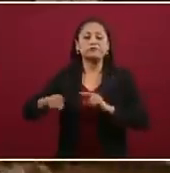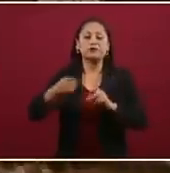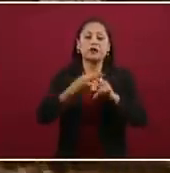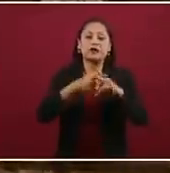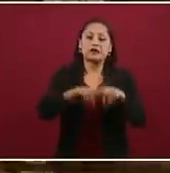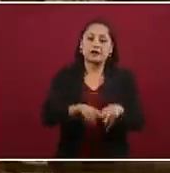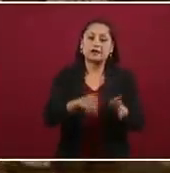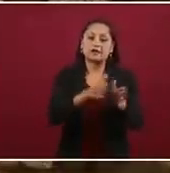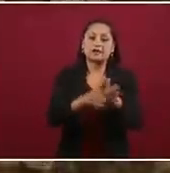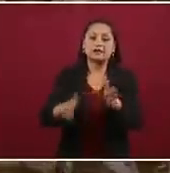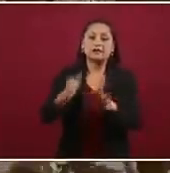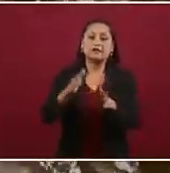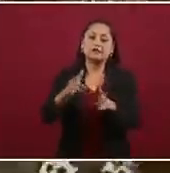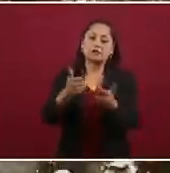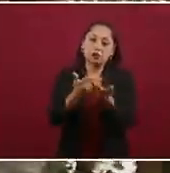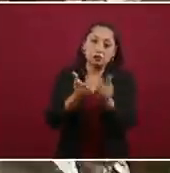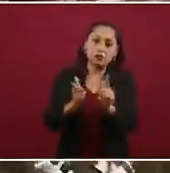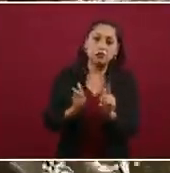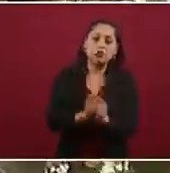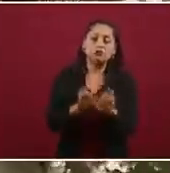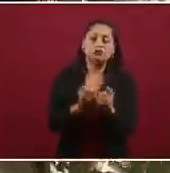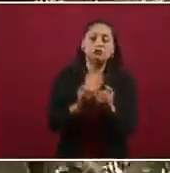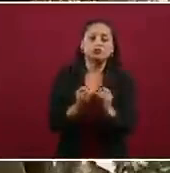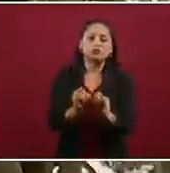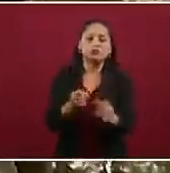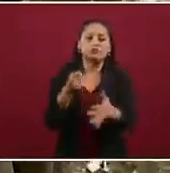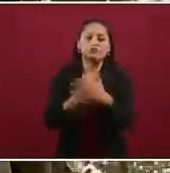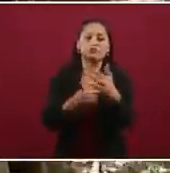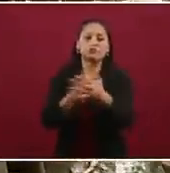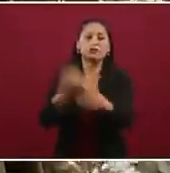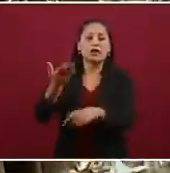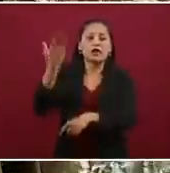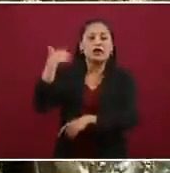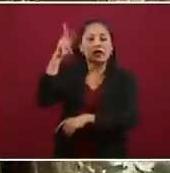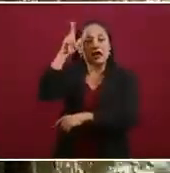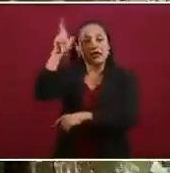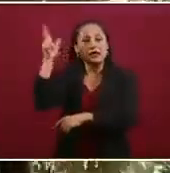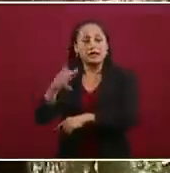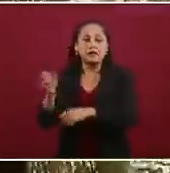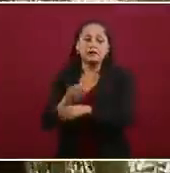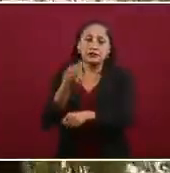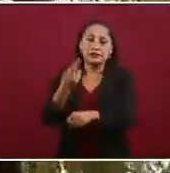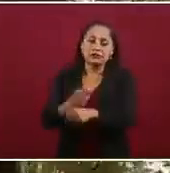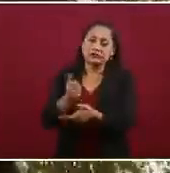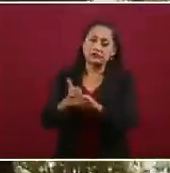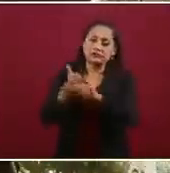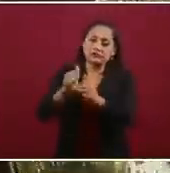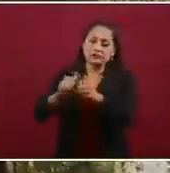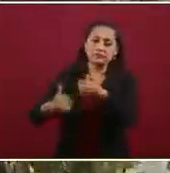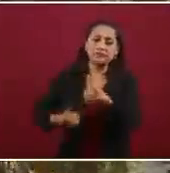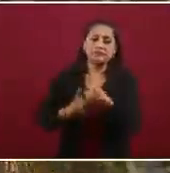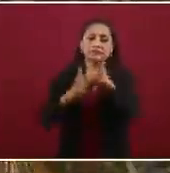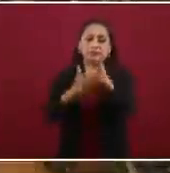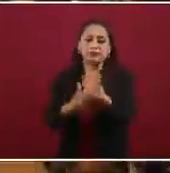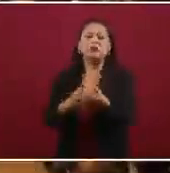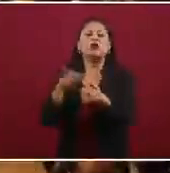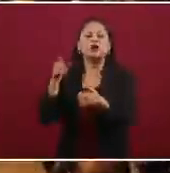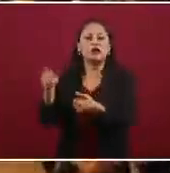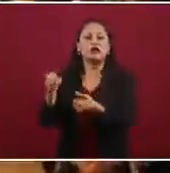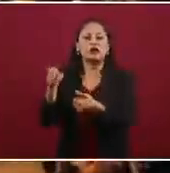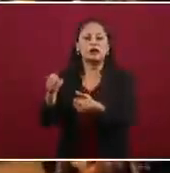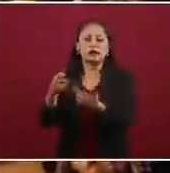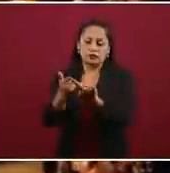movimiento independentista. Fue secretario de Miguel Hidalgo y uno de los jefes del ejército a la muerte de los primeros